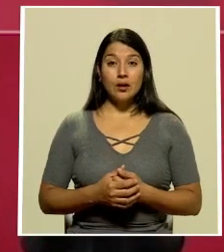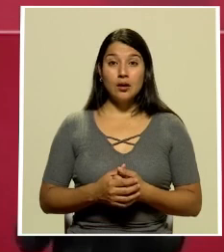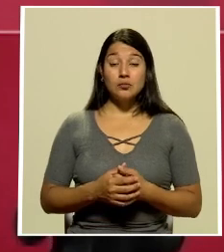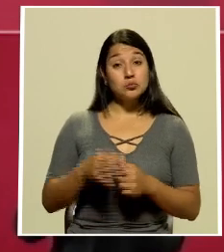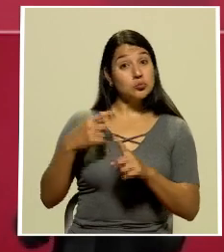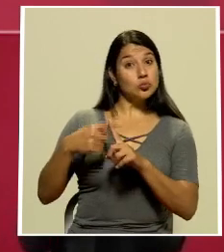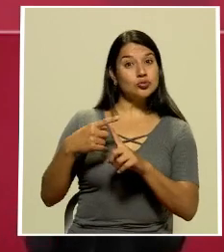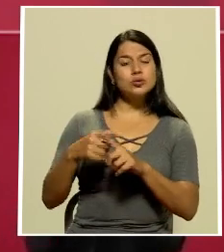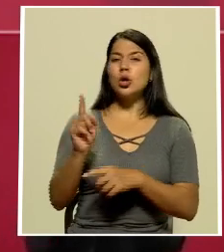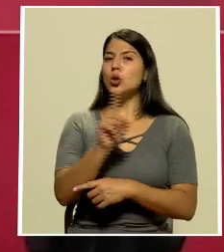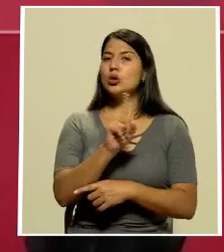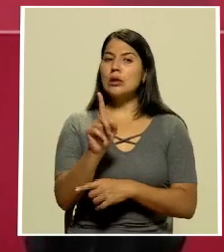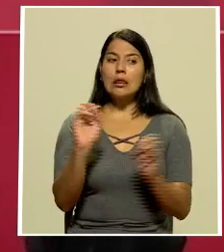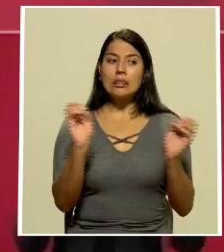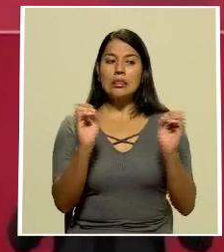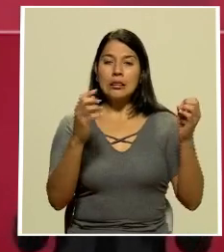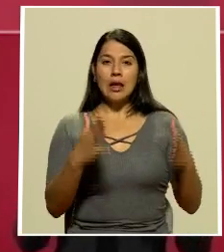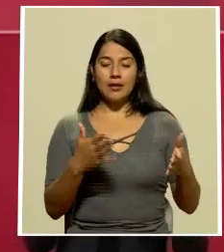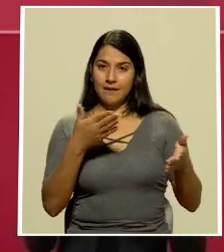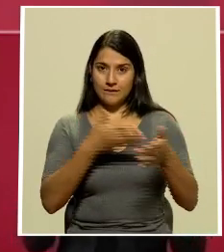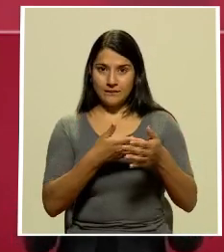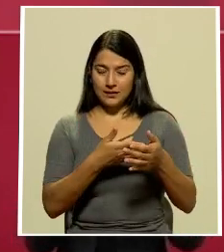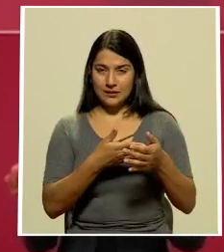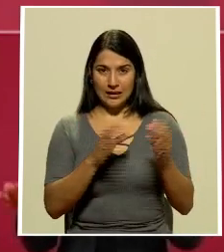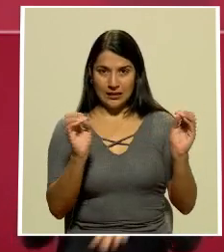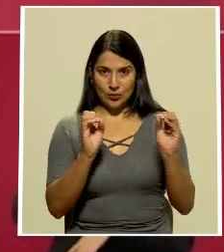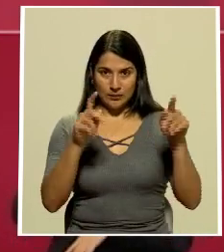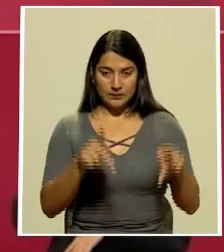no se registran víctimas.